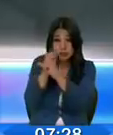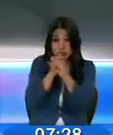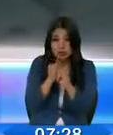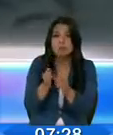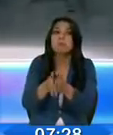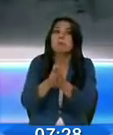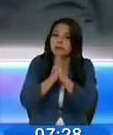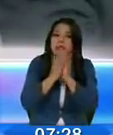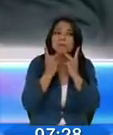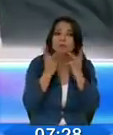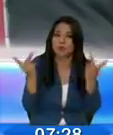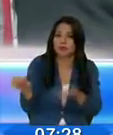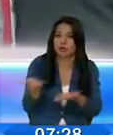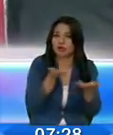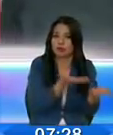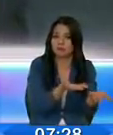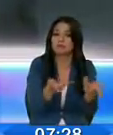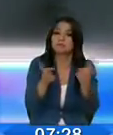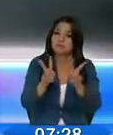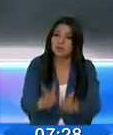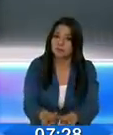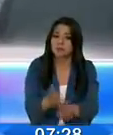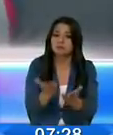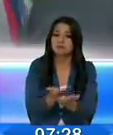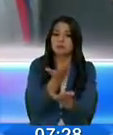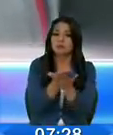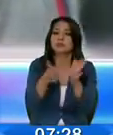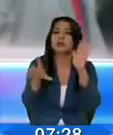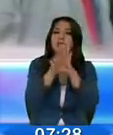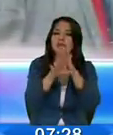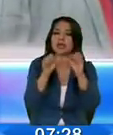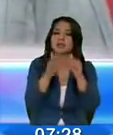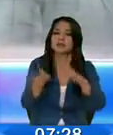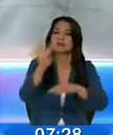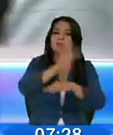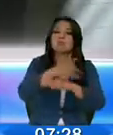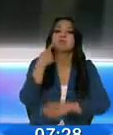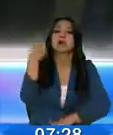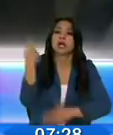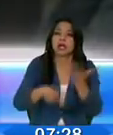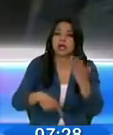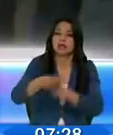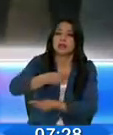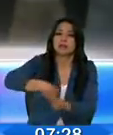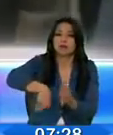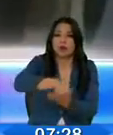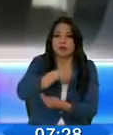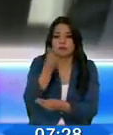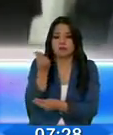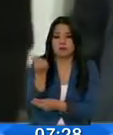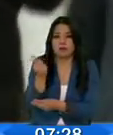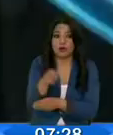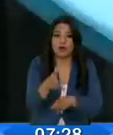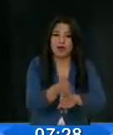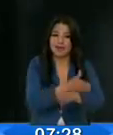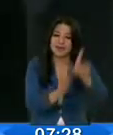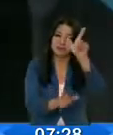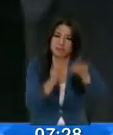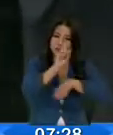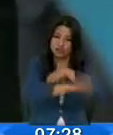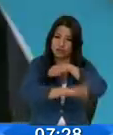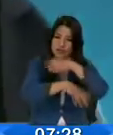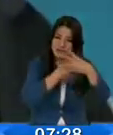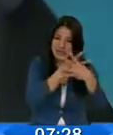instituciones. Finalmente solicitaron que se envíe un proyecto de ley a la Asamblea Nacional para que se devuelvan todos los recursos incautados a